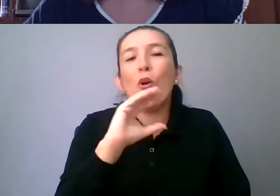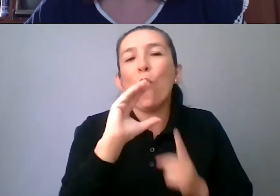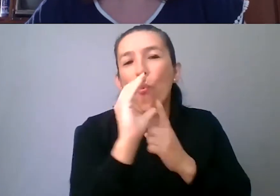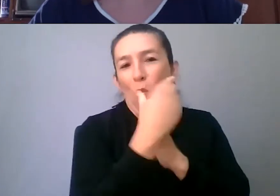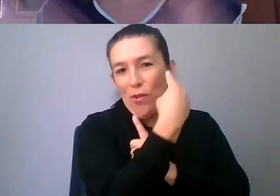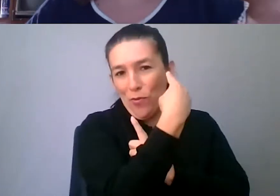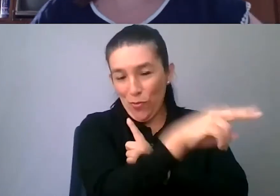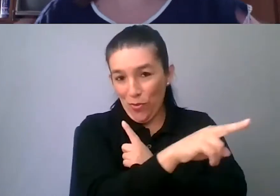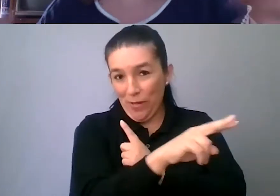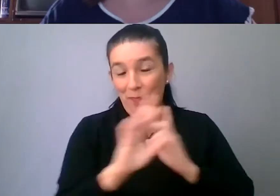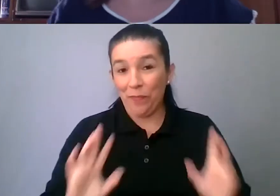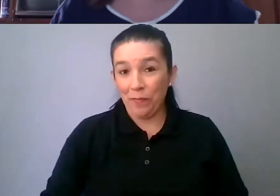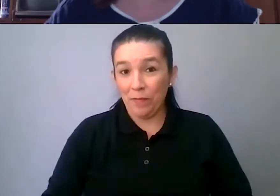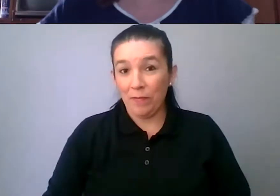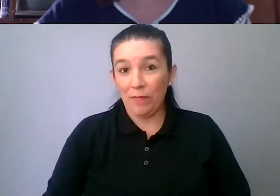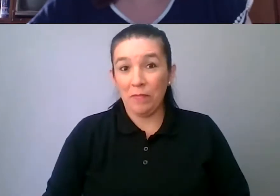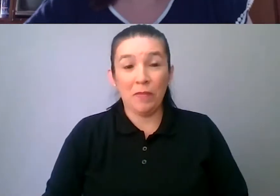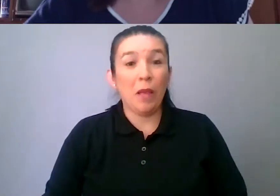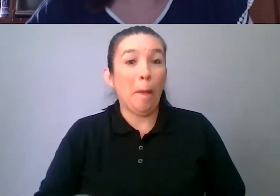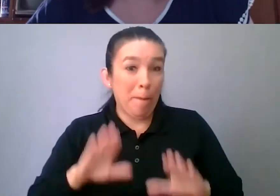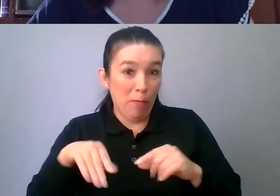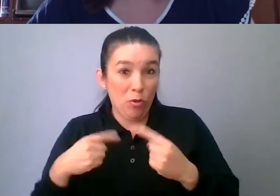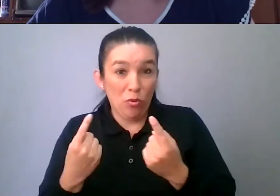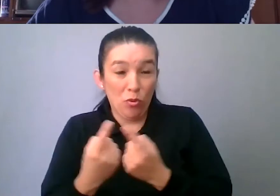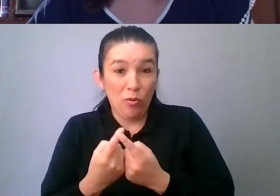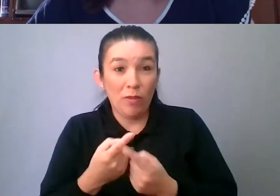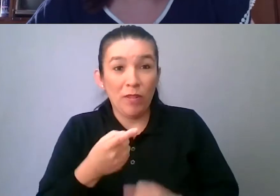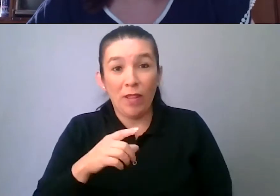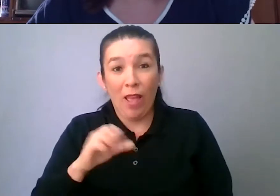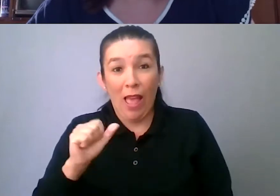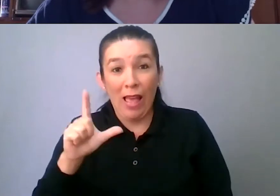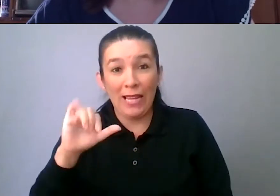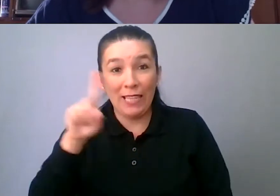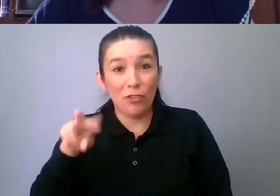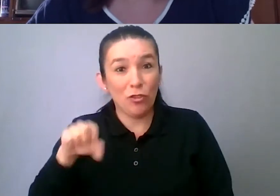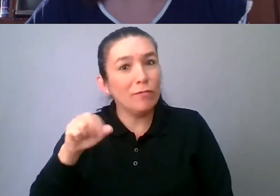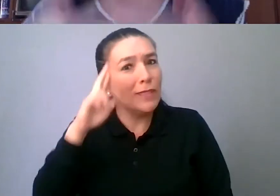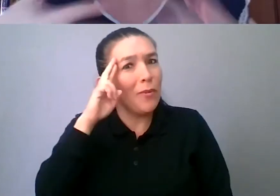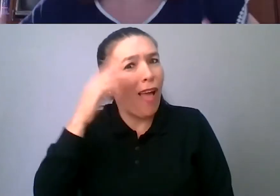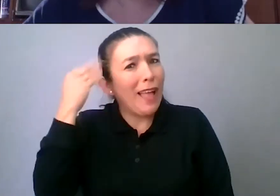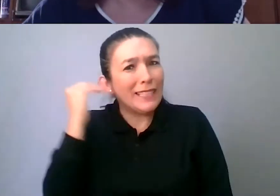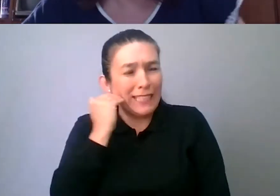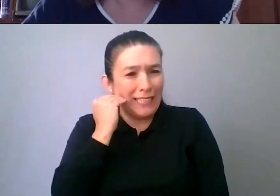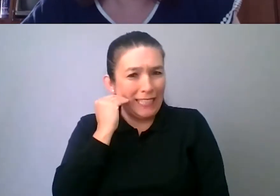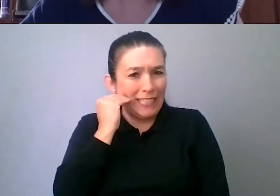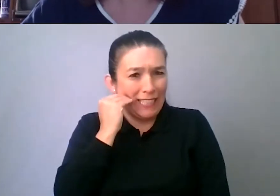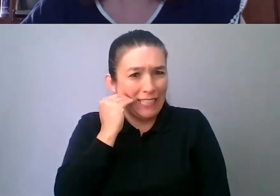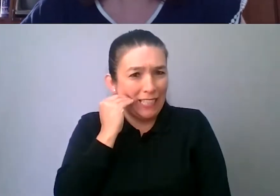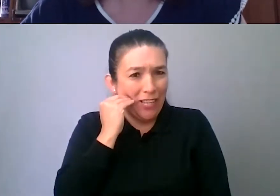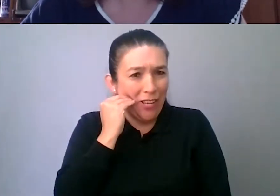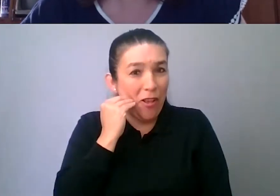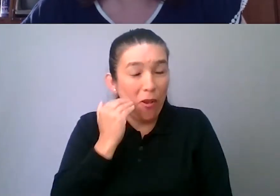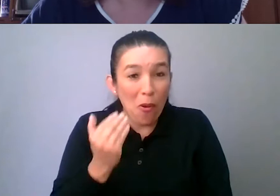Y no sé, nosotros mismos, que tú misma dijiste, Alison, que te acordaba cuando era chica, no sé si lo dijiste ahora